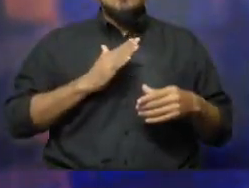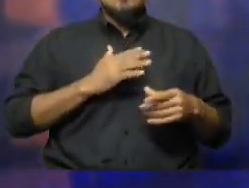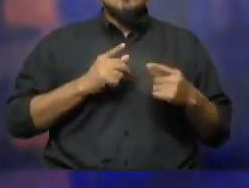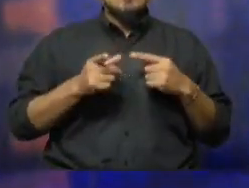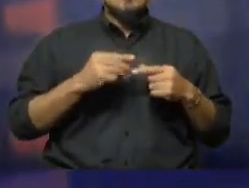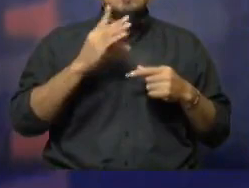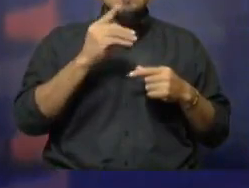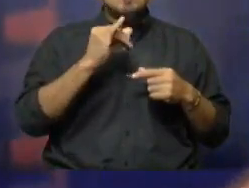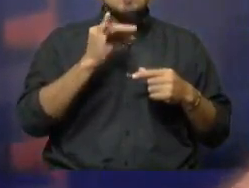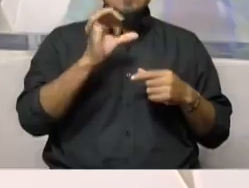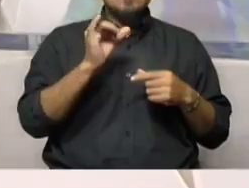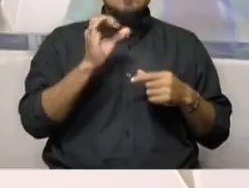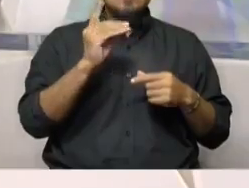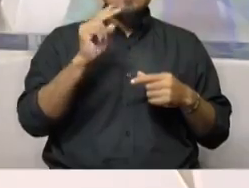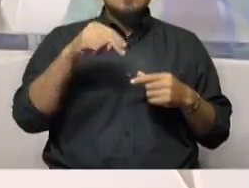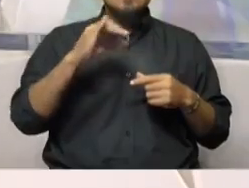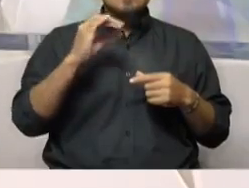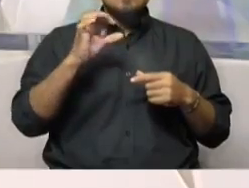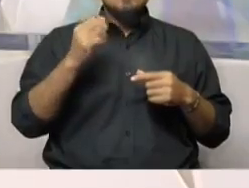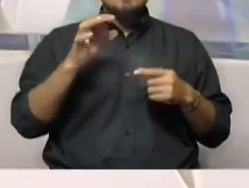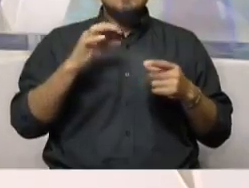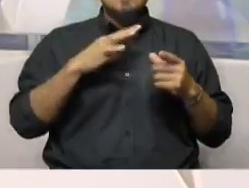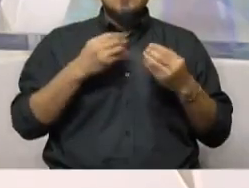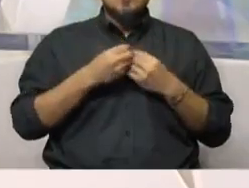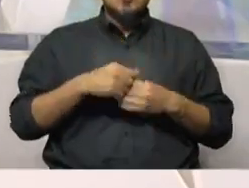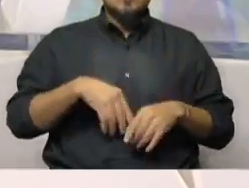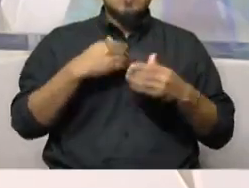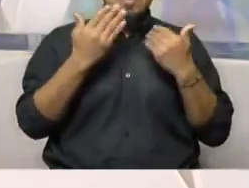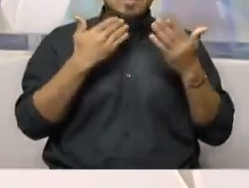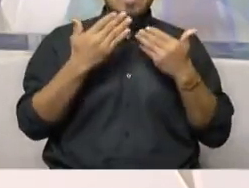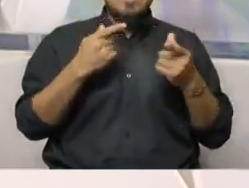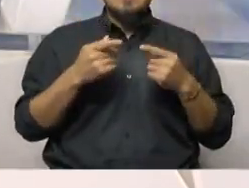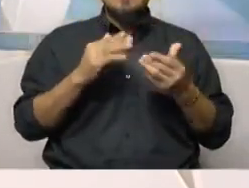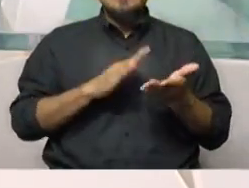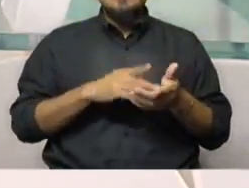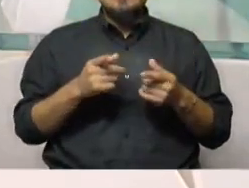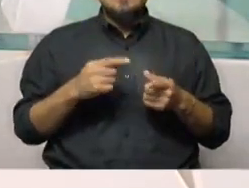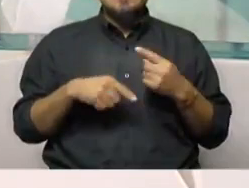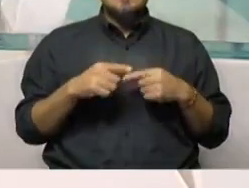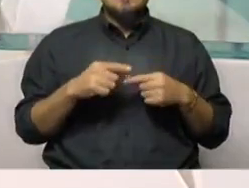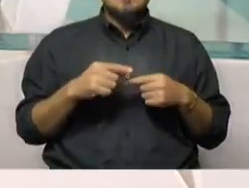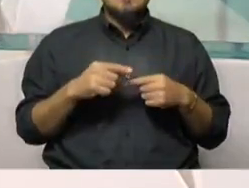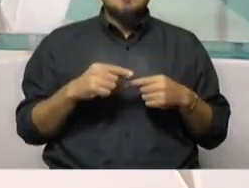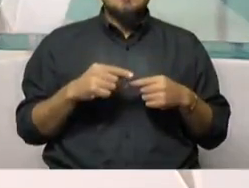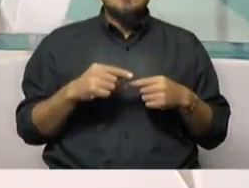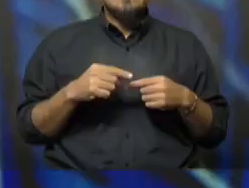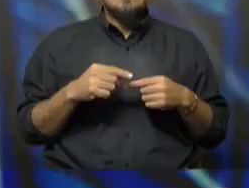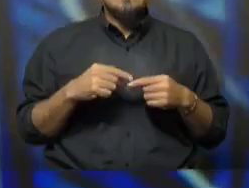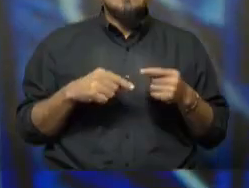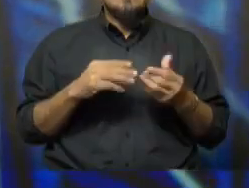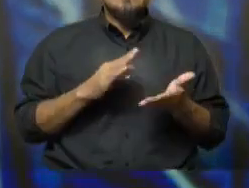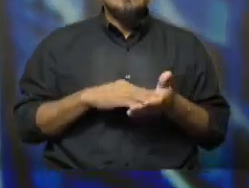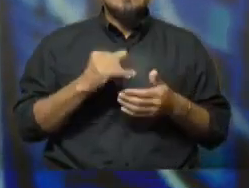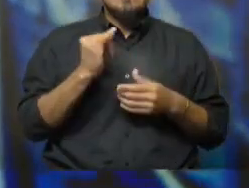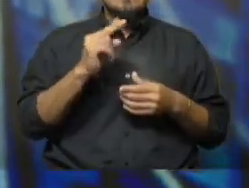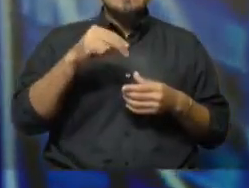Estuve charlando un poco fuera de cámara con ellos, así que tenemos mucho para conversar. Excelente, excelente tema. Entonces, lo hemos estado también siguiendo en el info, en